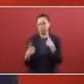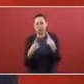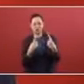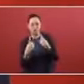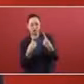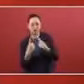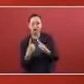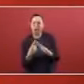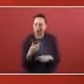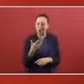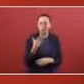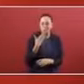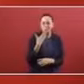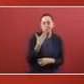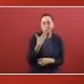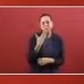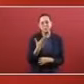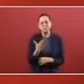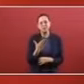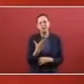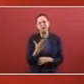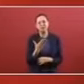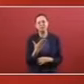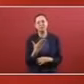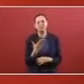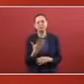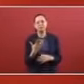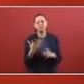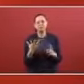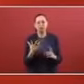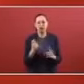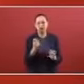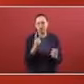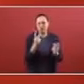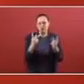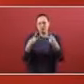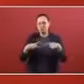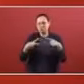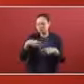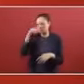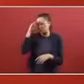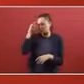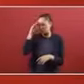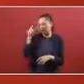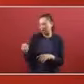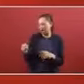y hay quienes sostienen que no es ilegal, pues no,